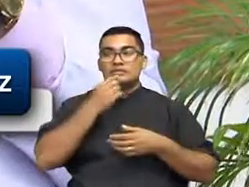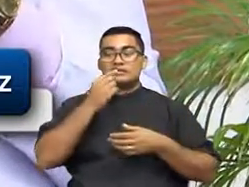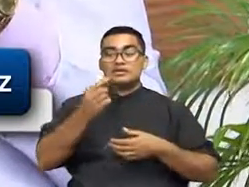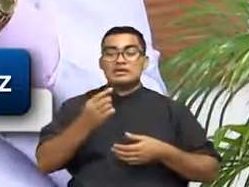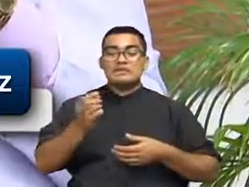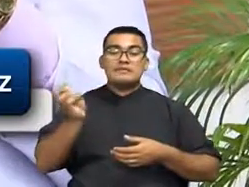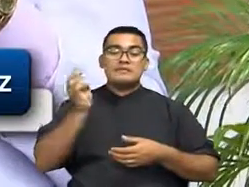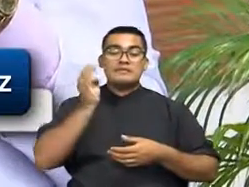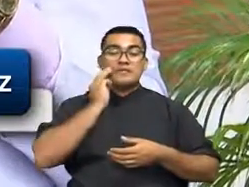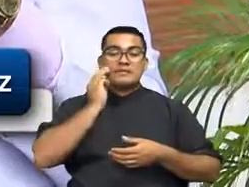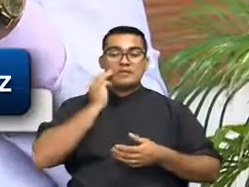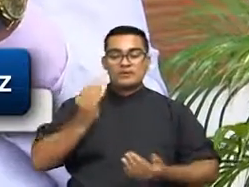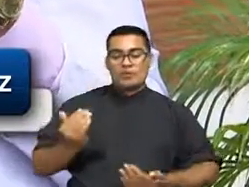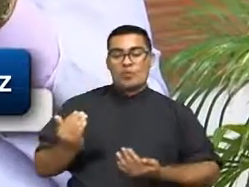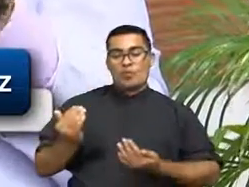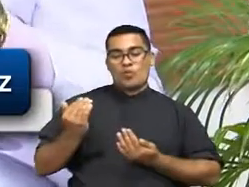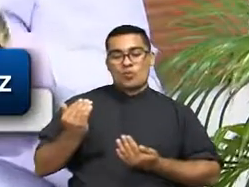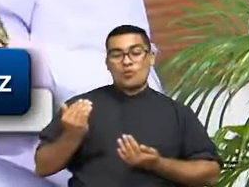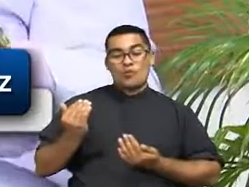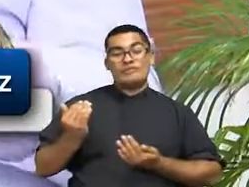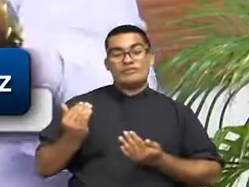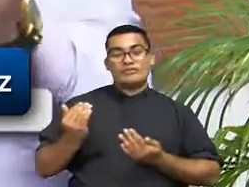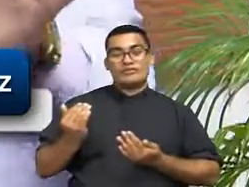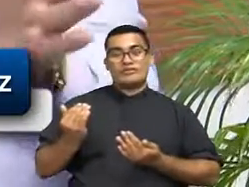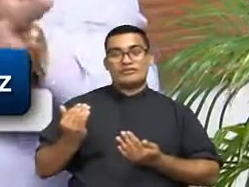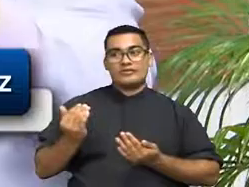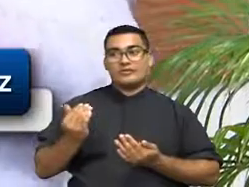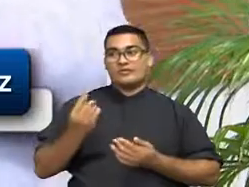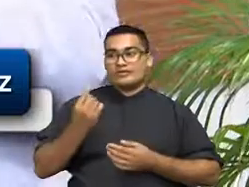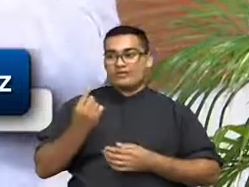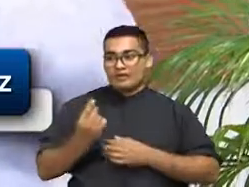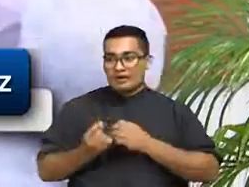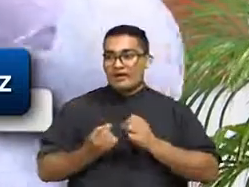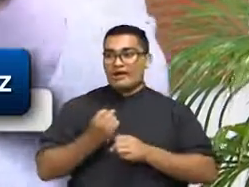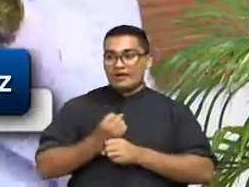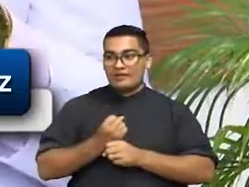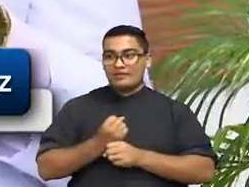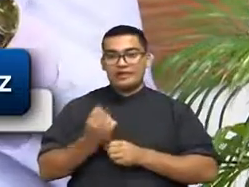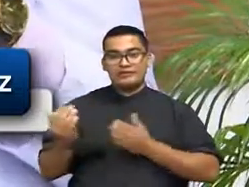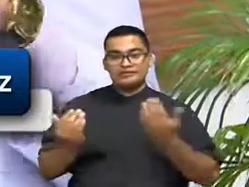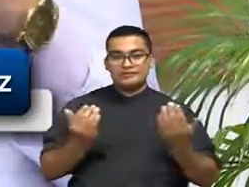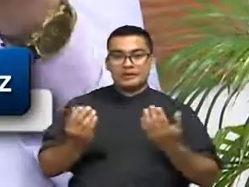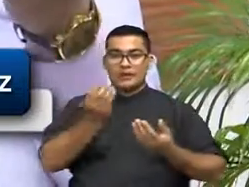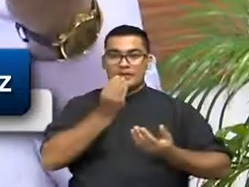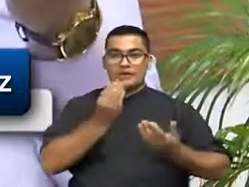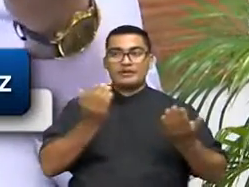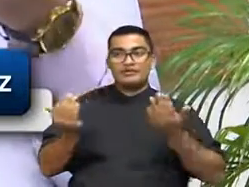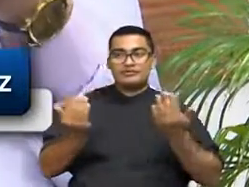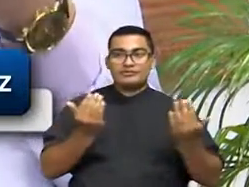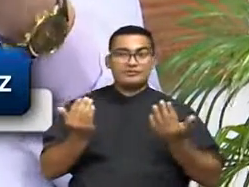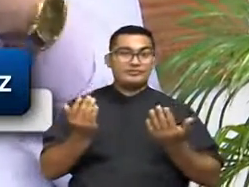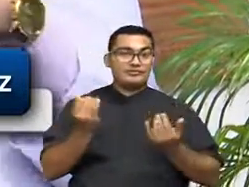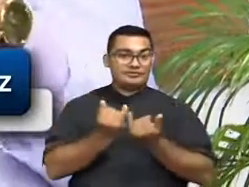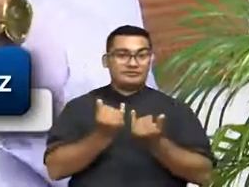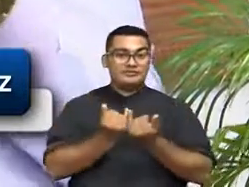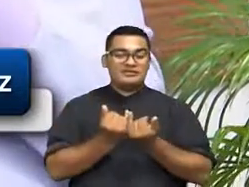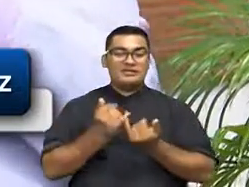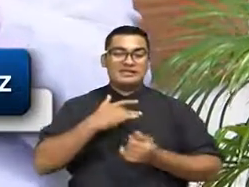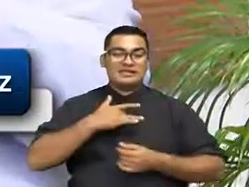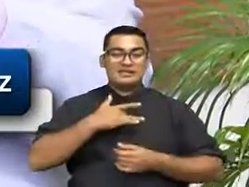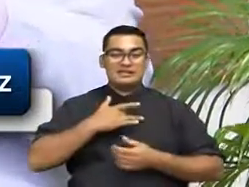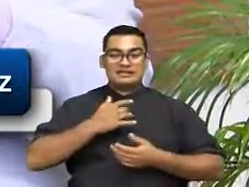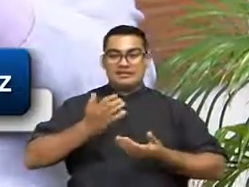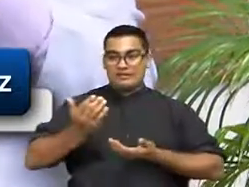materna y complementaria hasta los 2 años, complementar la lactancia materna con alimentación, ya lo que normalmente la gente conoce,